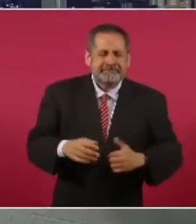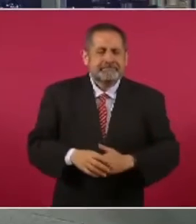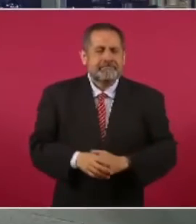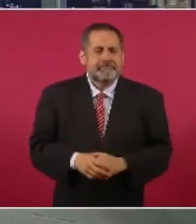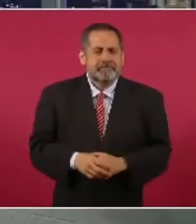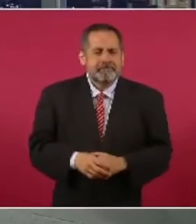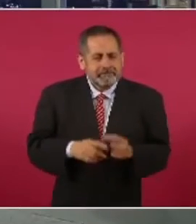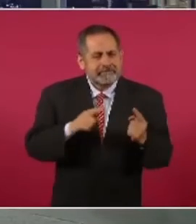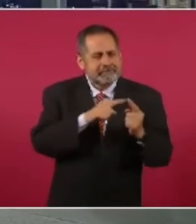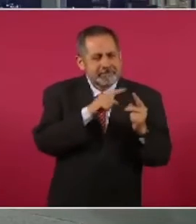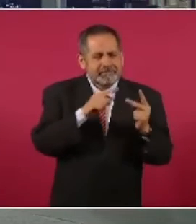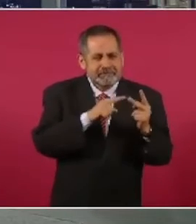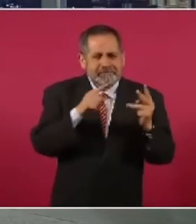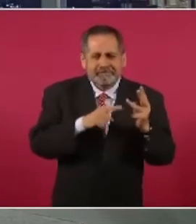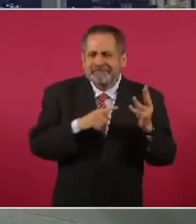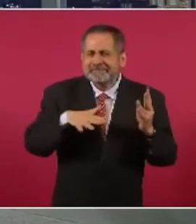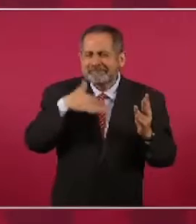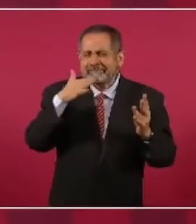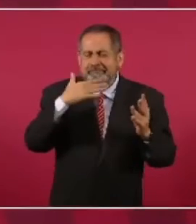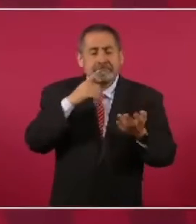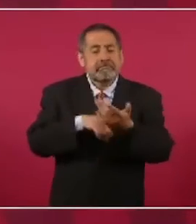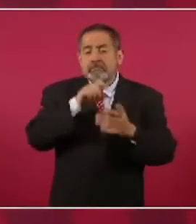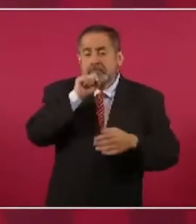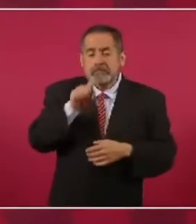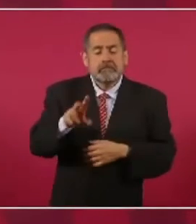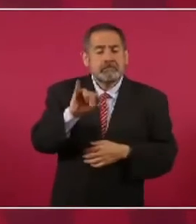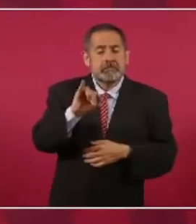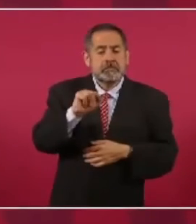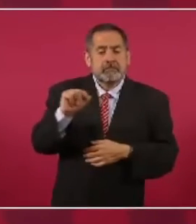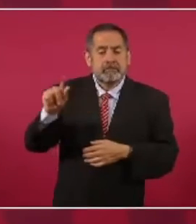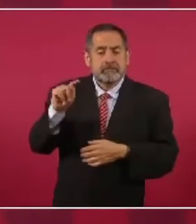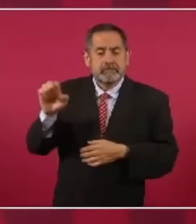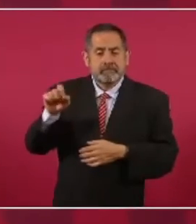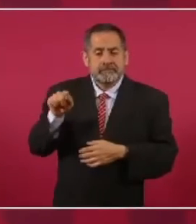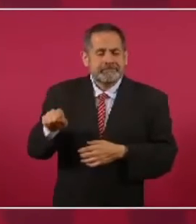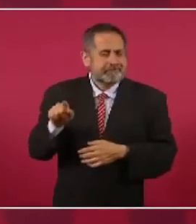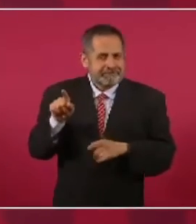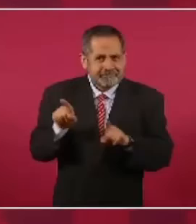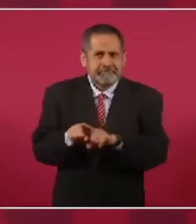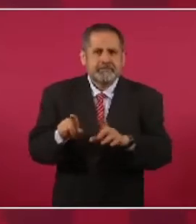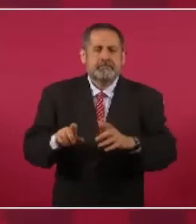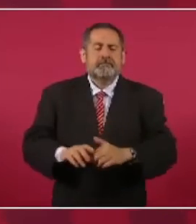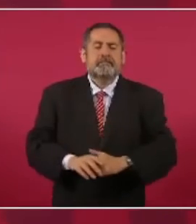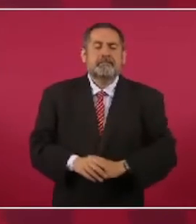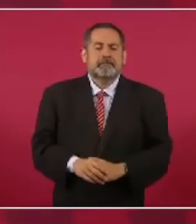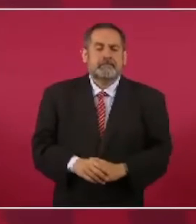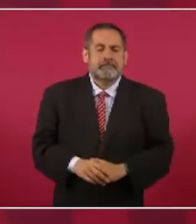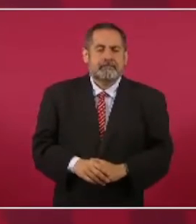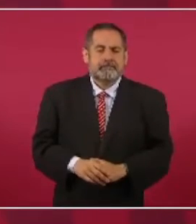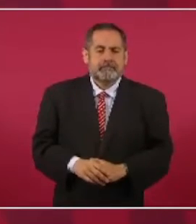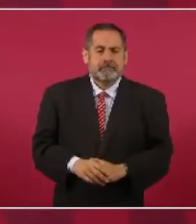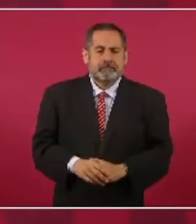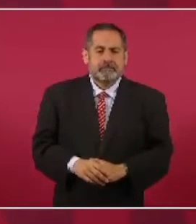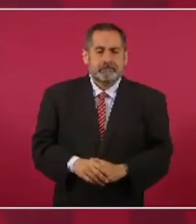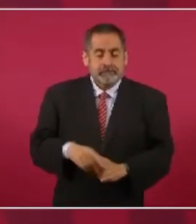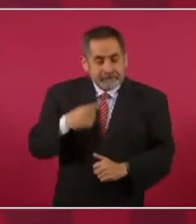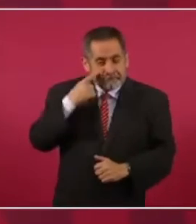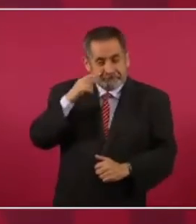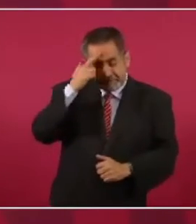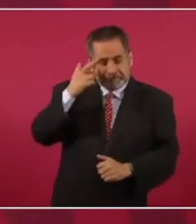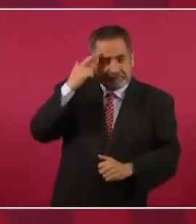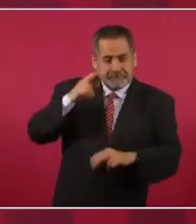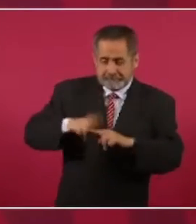Y así estaba el ISSSTE. hasta la silla de rueda